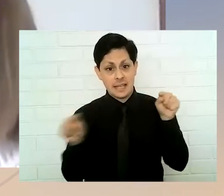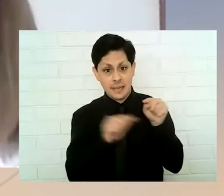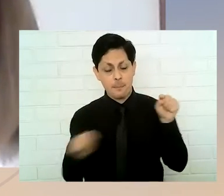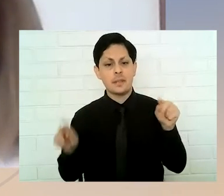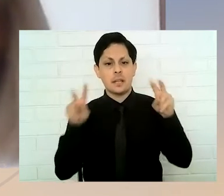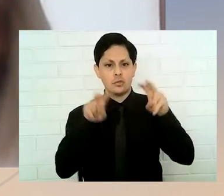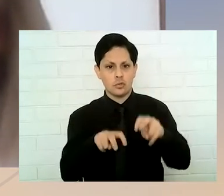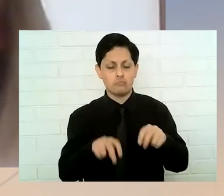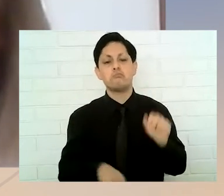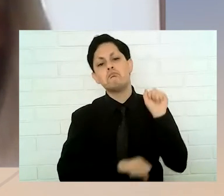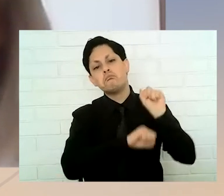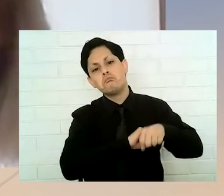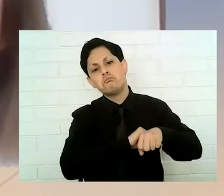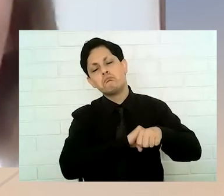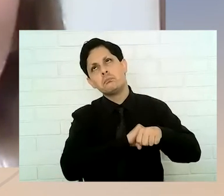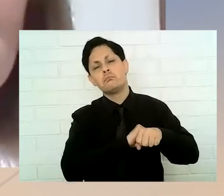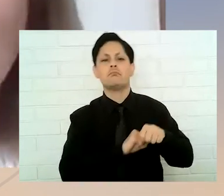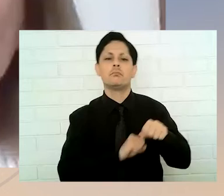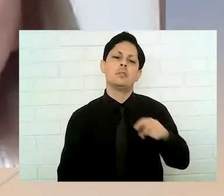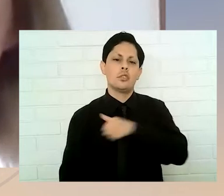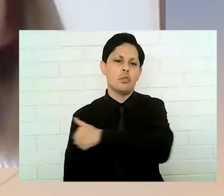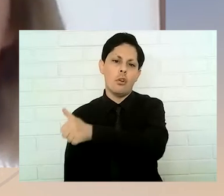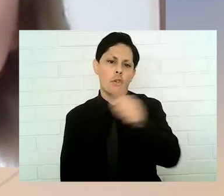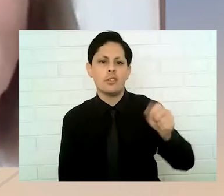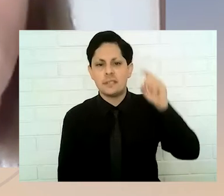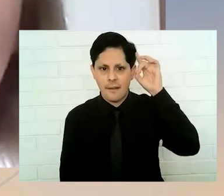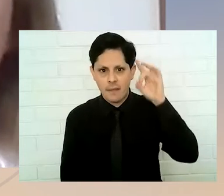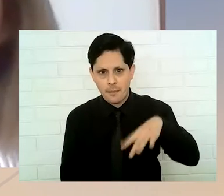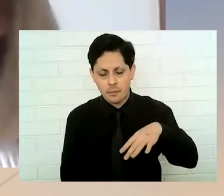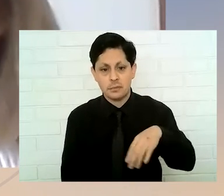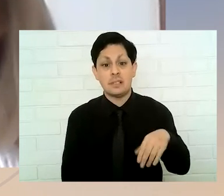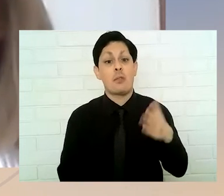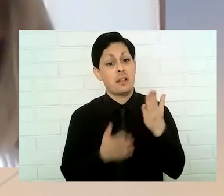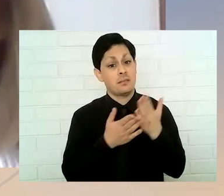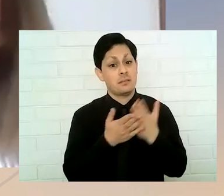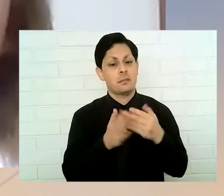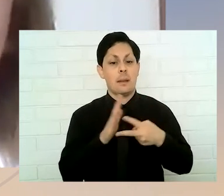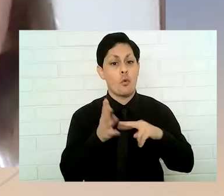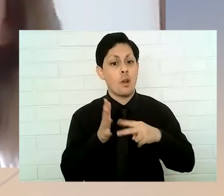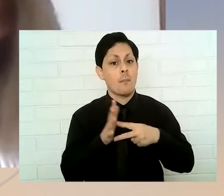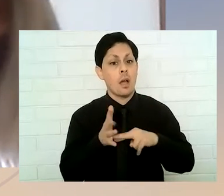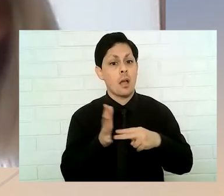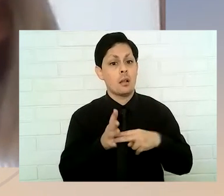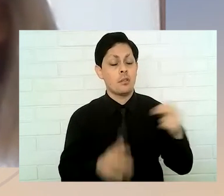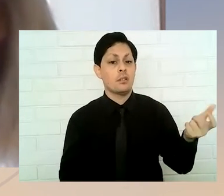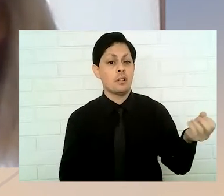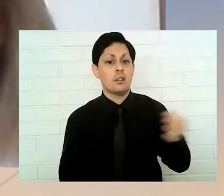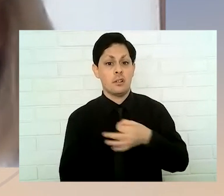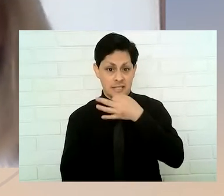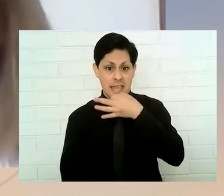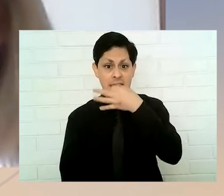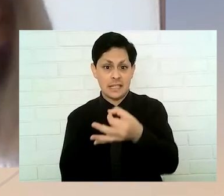Eso es lo que se acepta en el discurso. Todos sabemos que en educación tenemos un problema con la coherencia entre lo que se dice y lo que se hace.